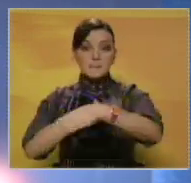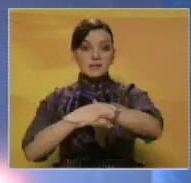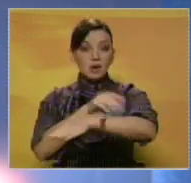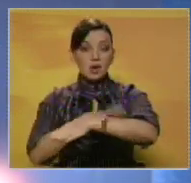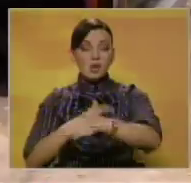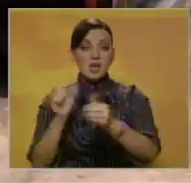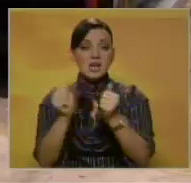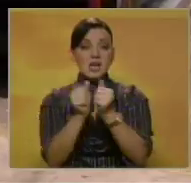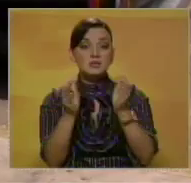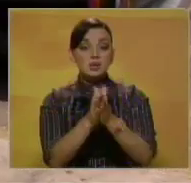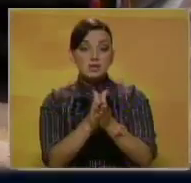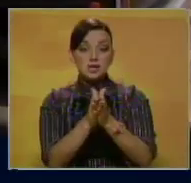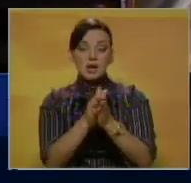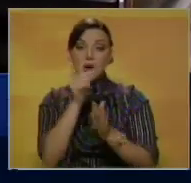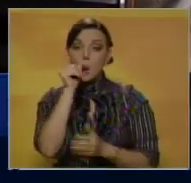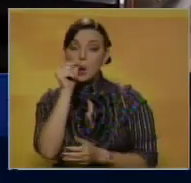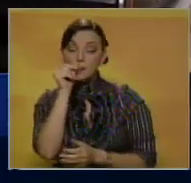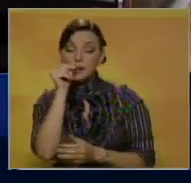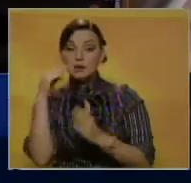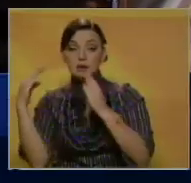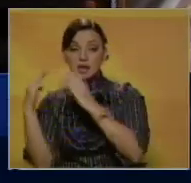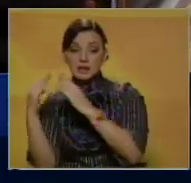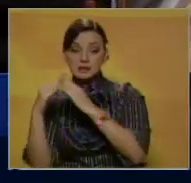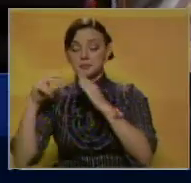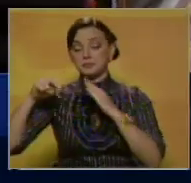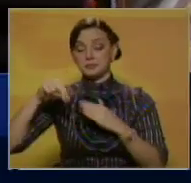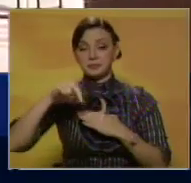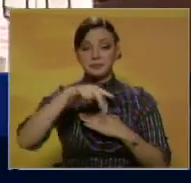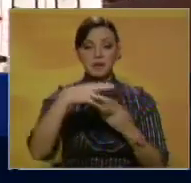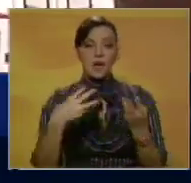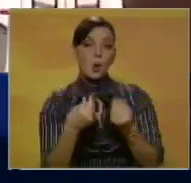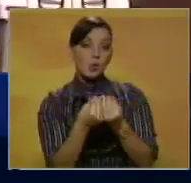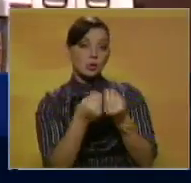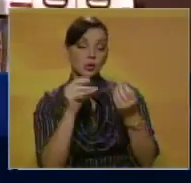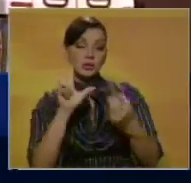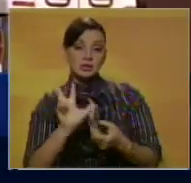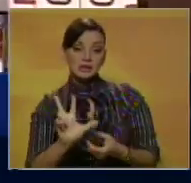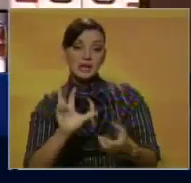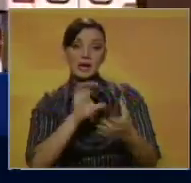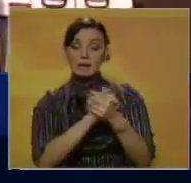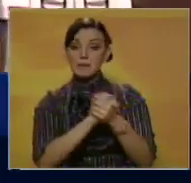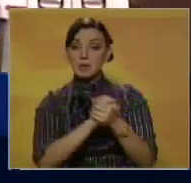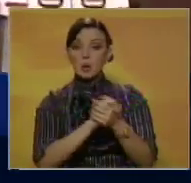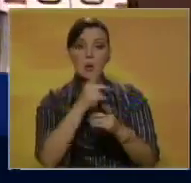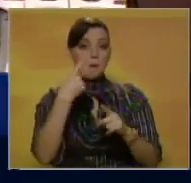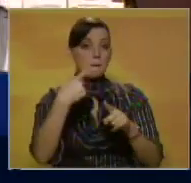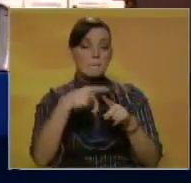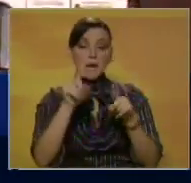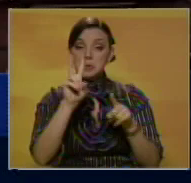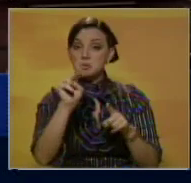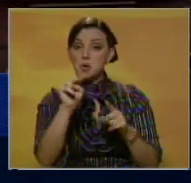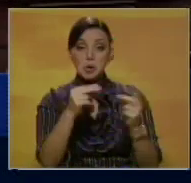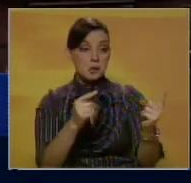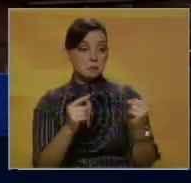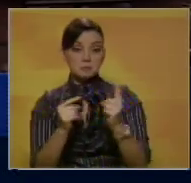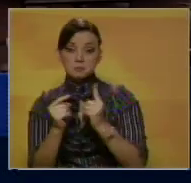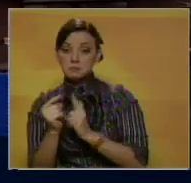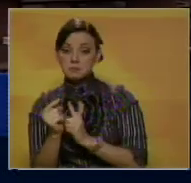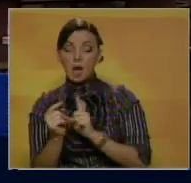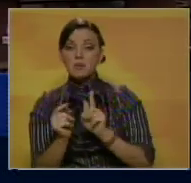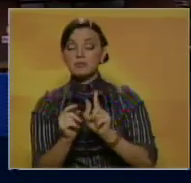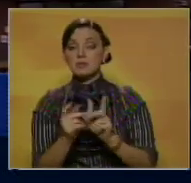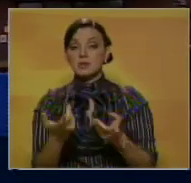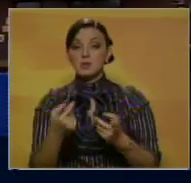Anzoátegui. Francisco Medina salió de su casa el viernes en compañía de 3 amigos, pero nunca regresó. Fue asesinado de un disparo en la